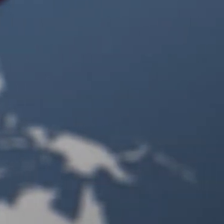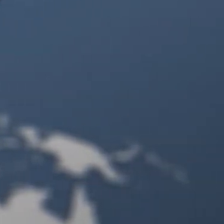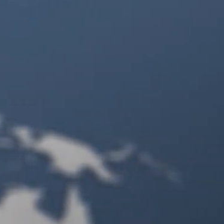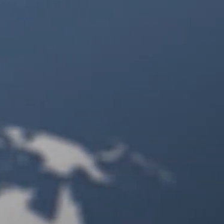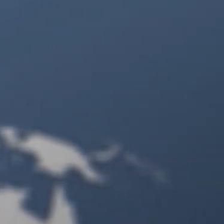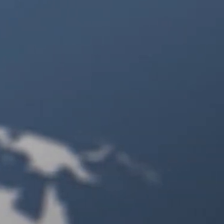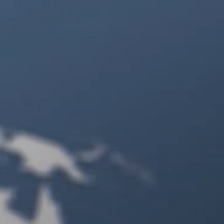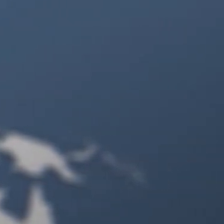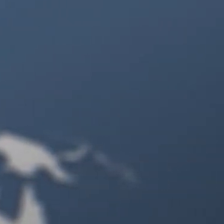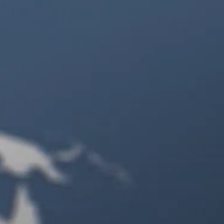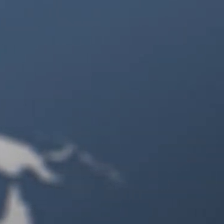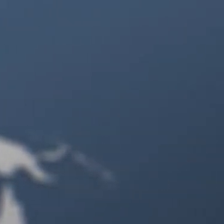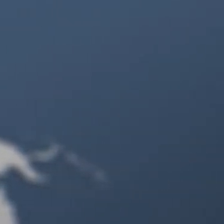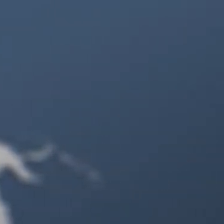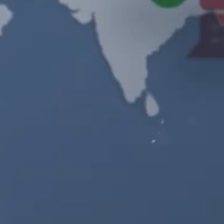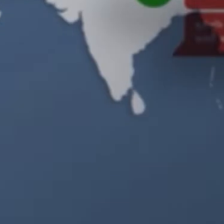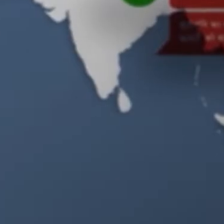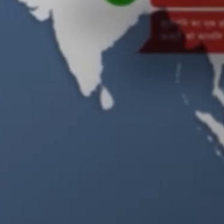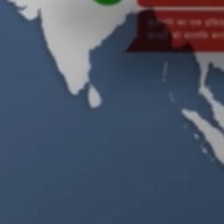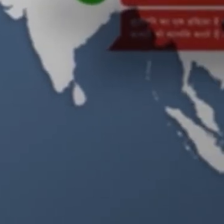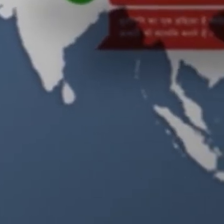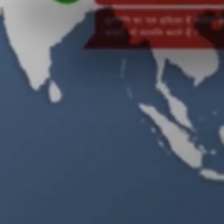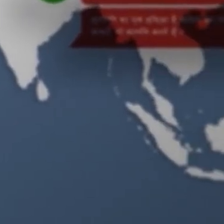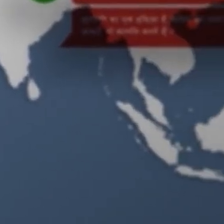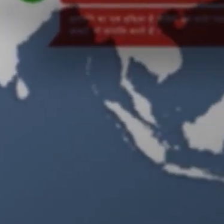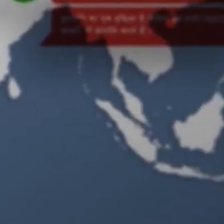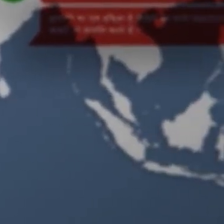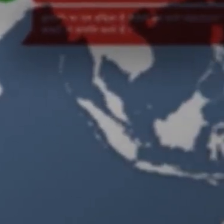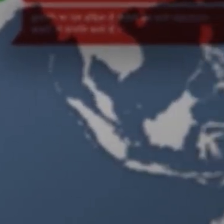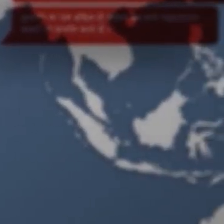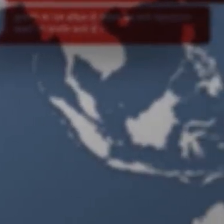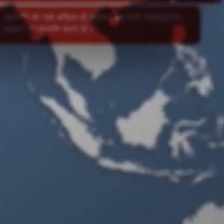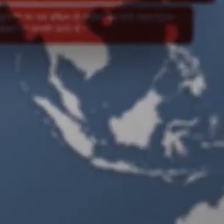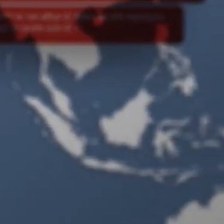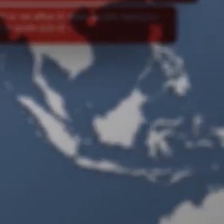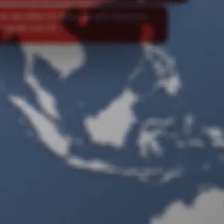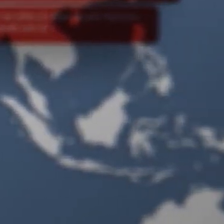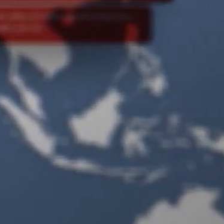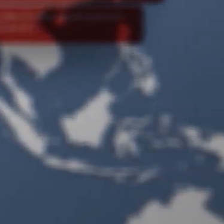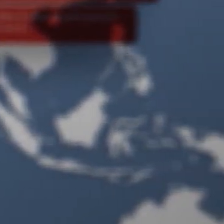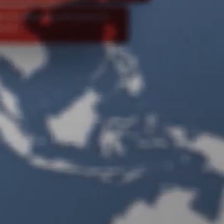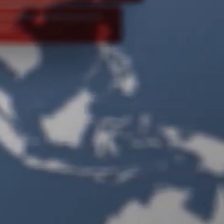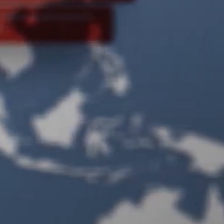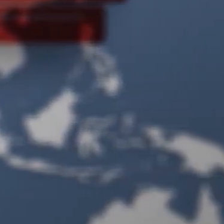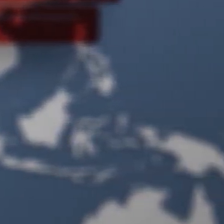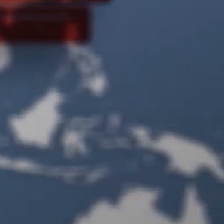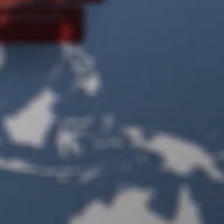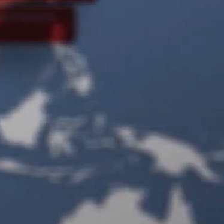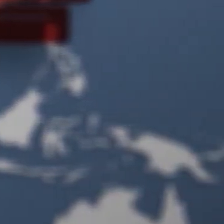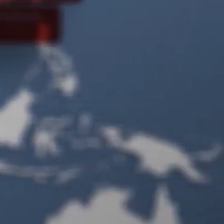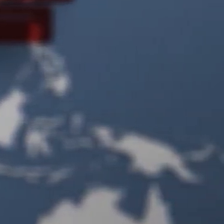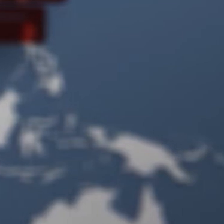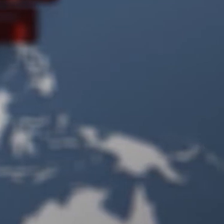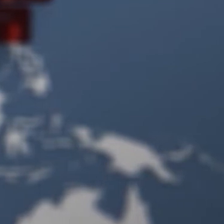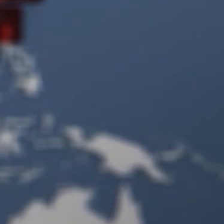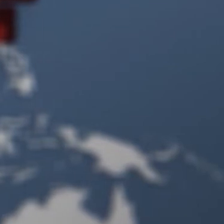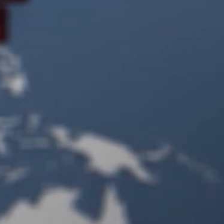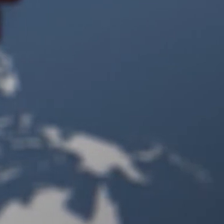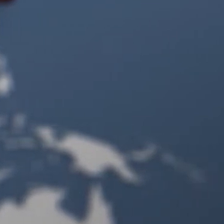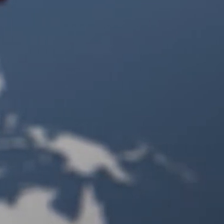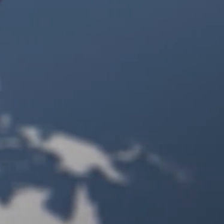que la primera movilización grande que se produjo fue hacia 2011, 2012, pero que en 2019,